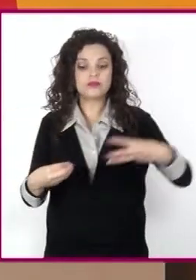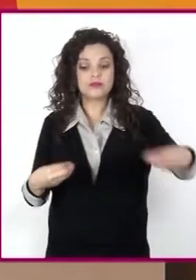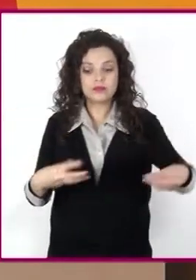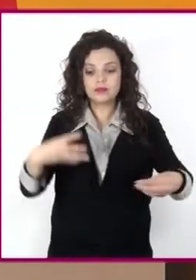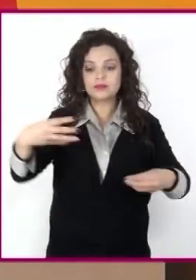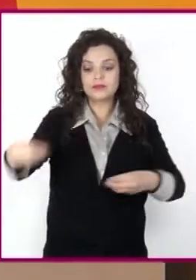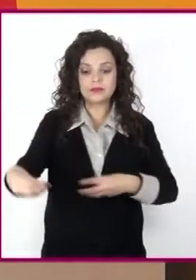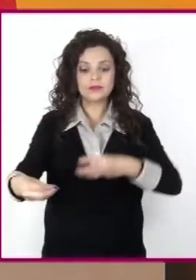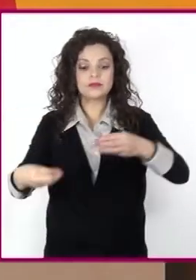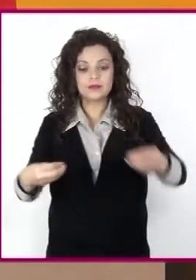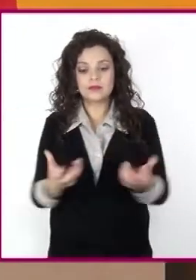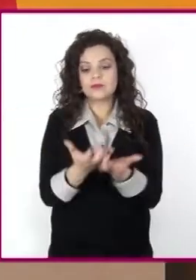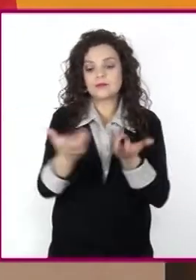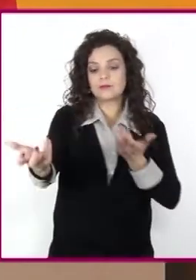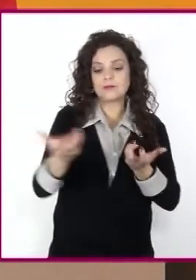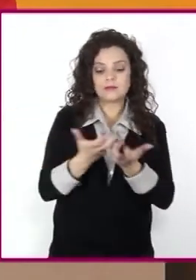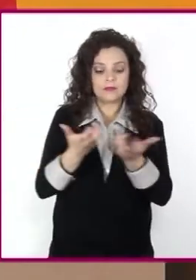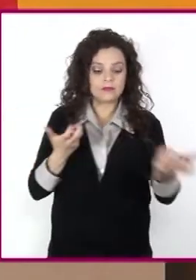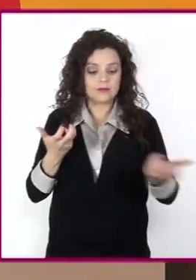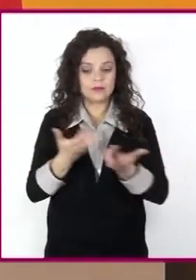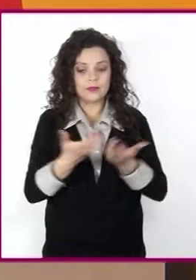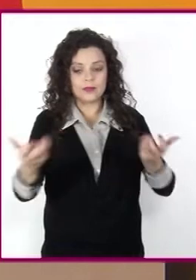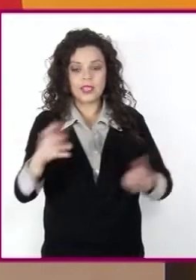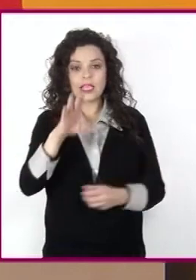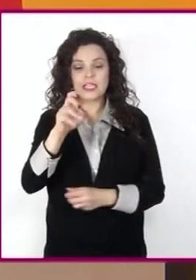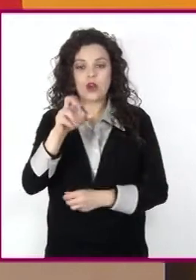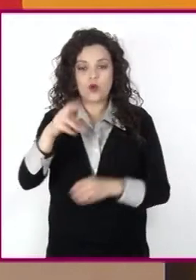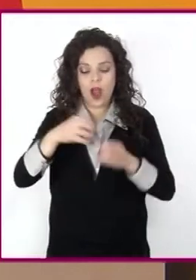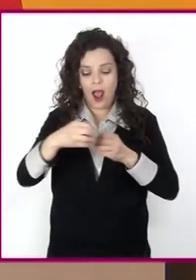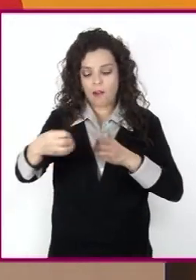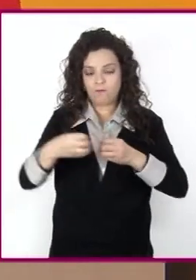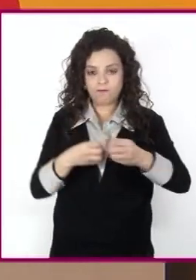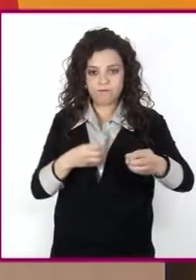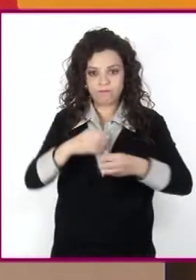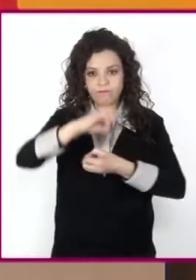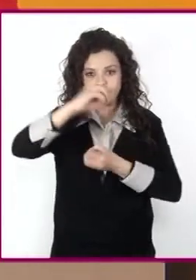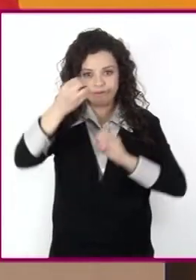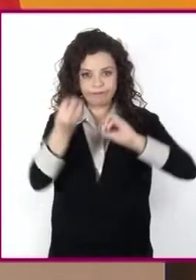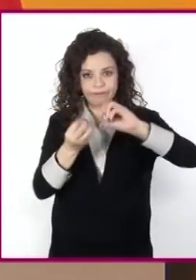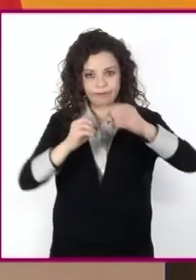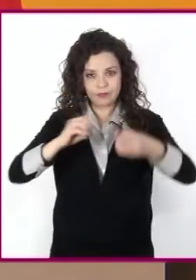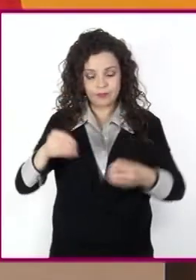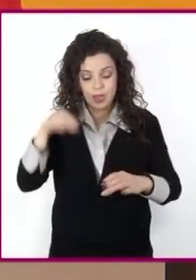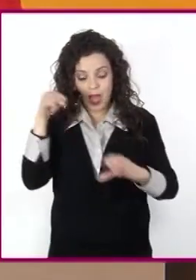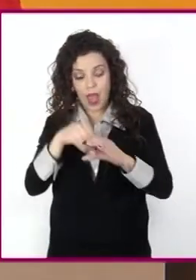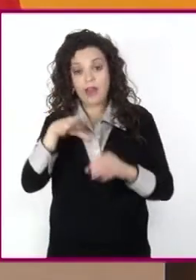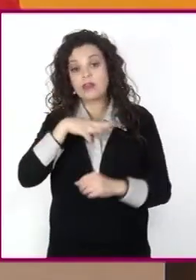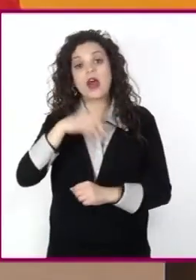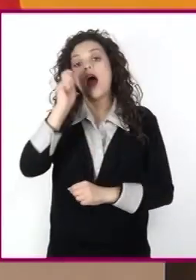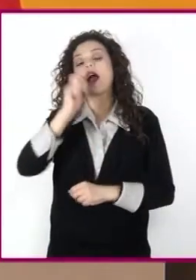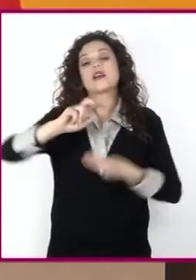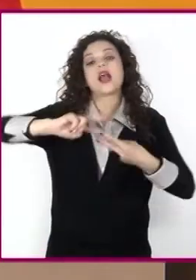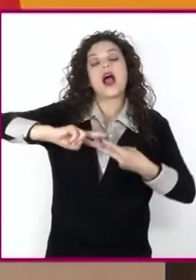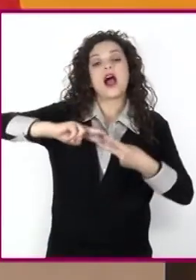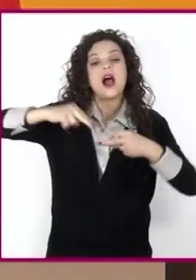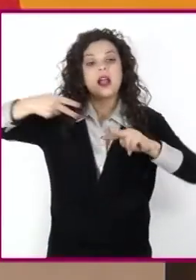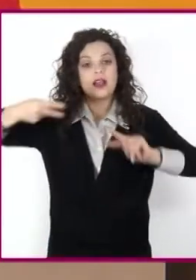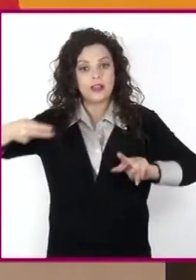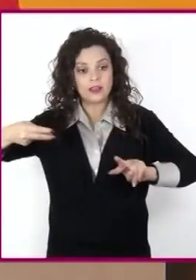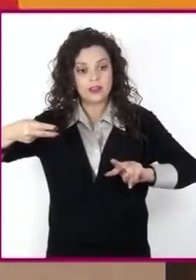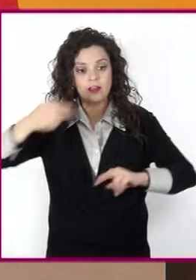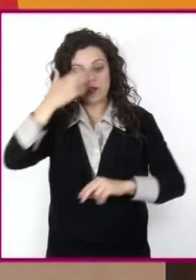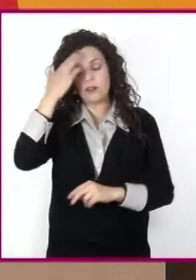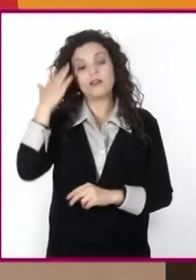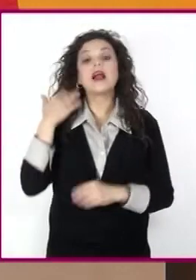celular. Debemos resaltar que los cromosomas preservan el contenido genético y evitan en lo posible que